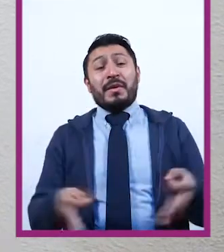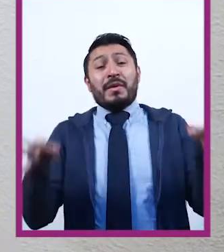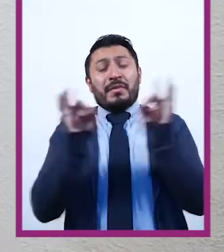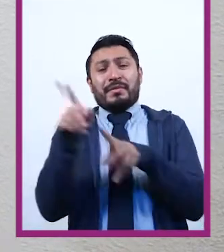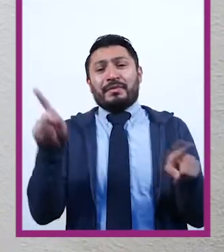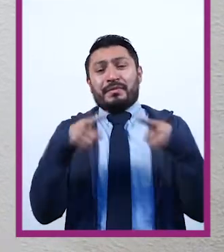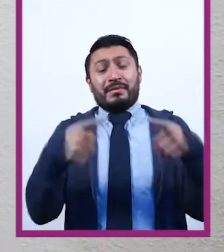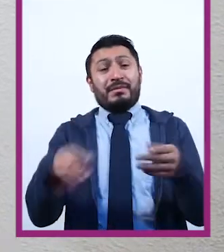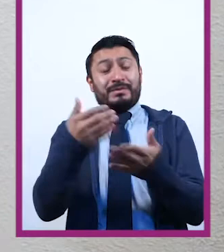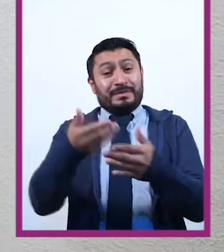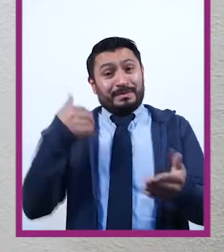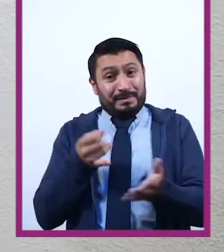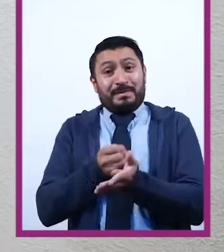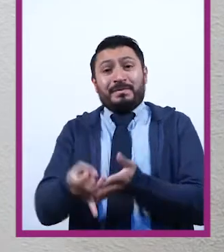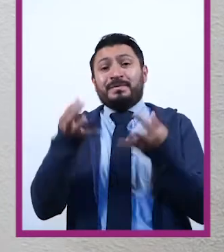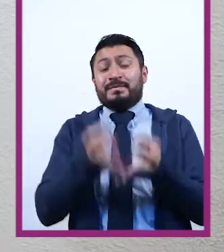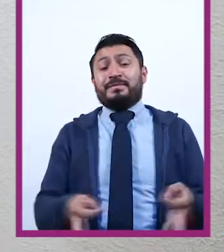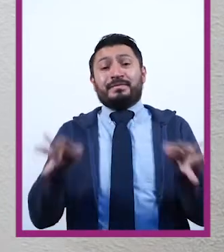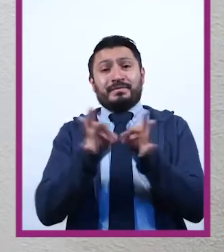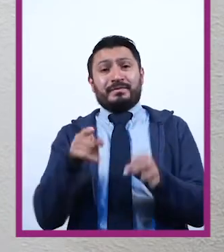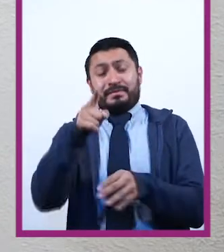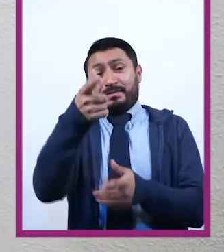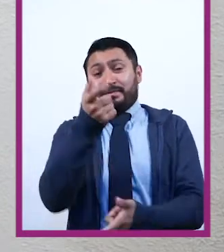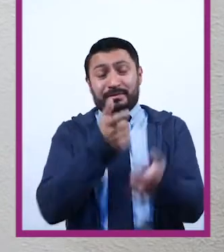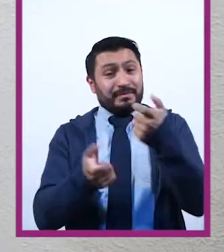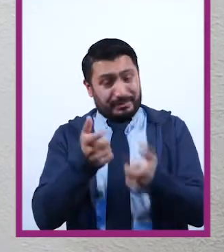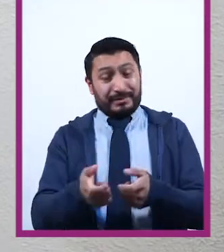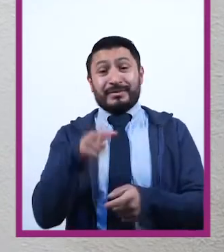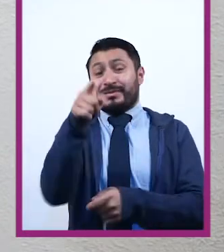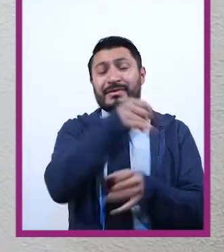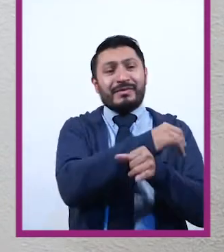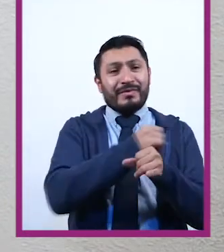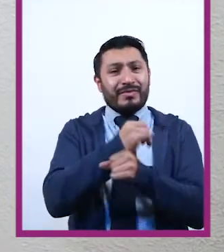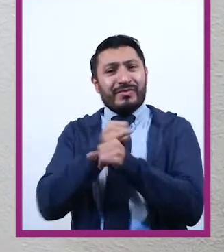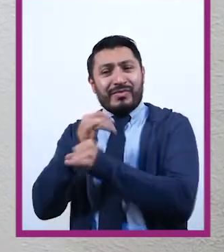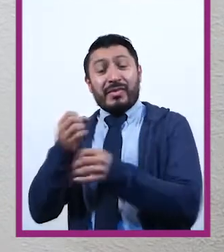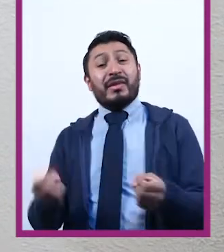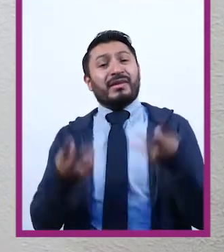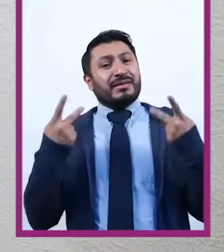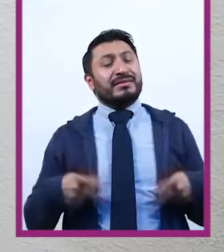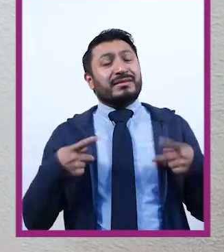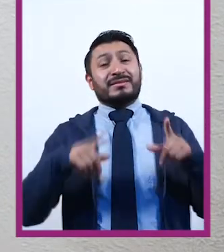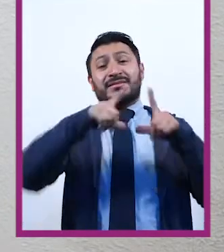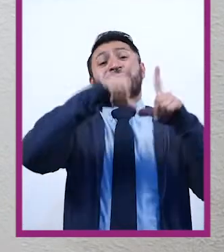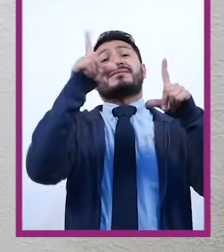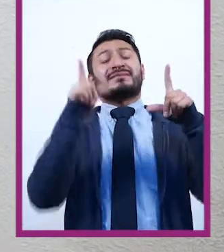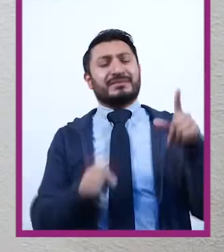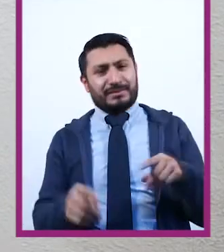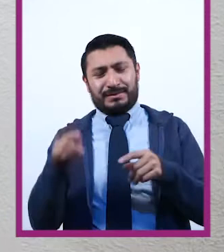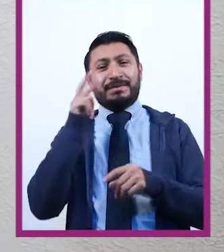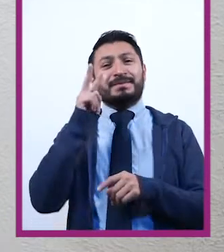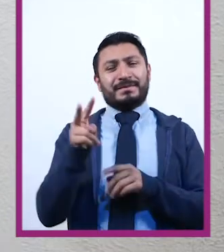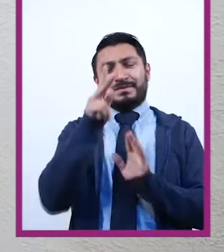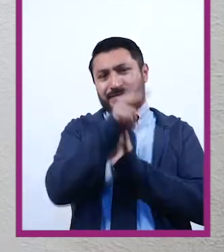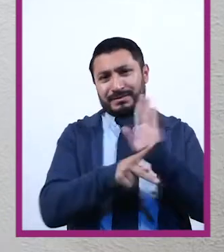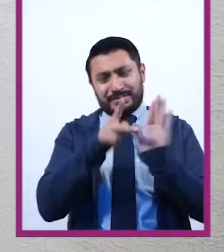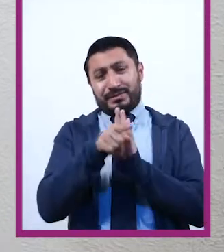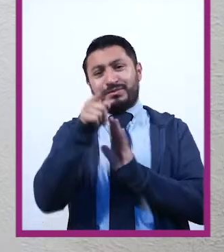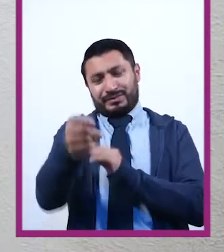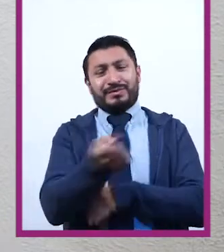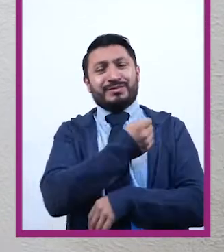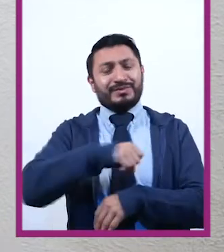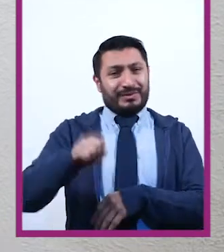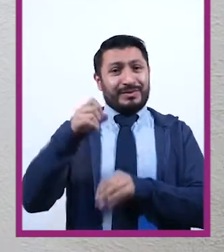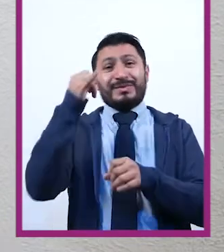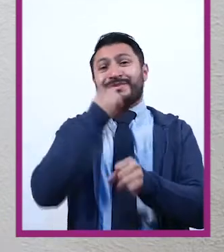musicales, antes de tomar una decisión importante que les haga ganar dinero, investigan cuántas personas en el país observan el video de tu